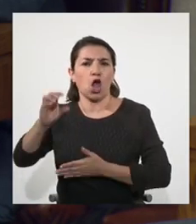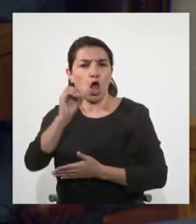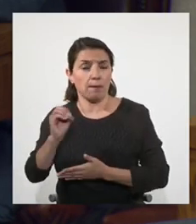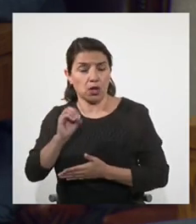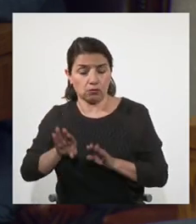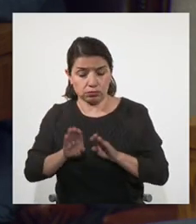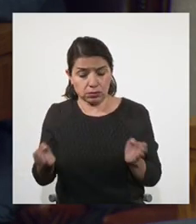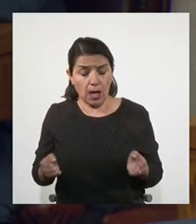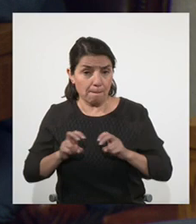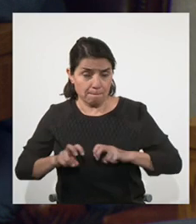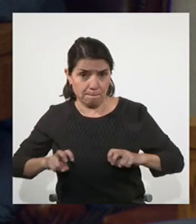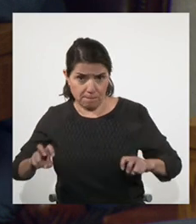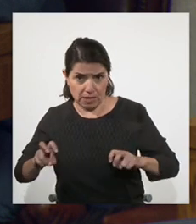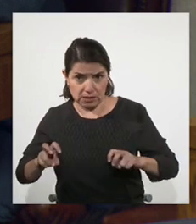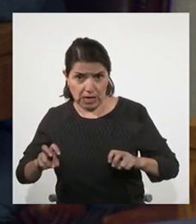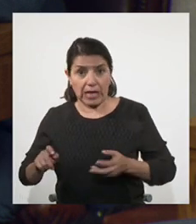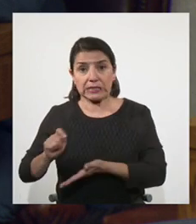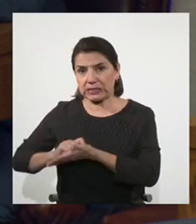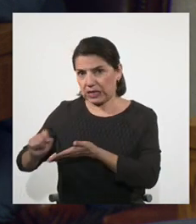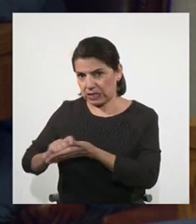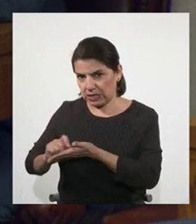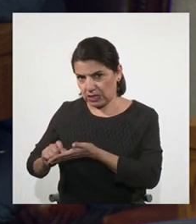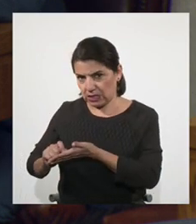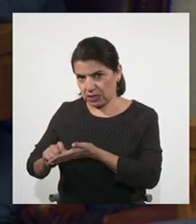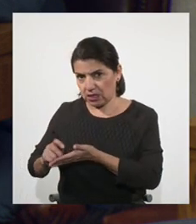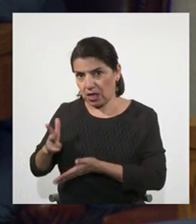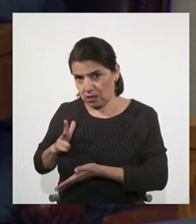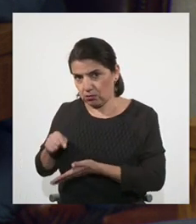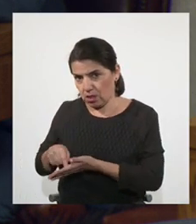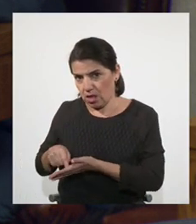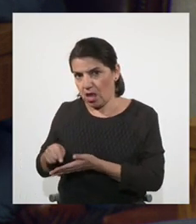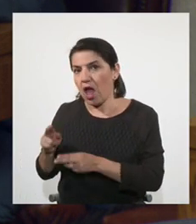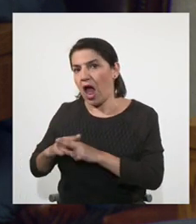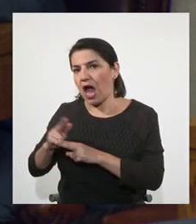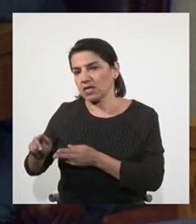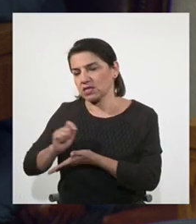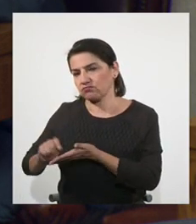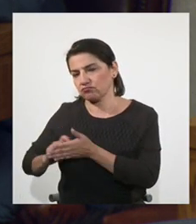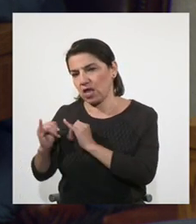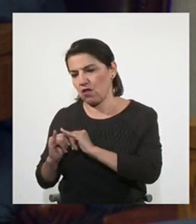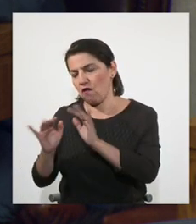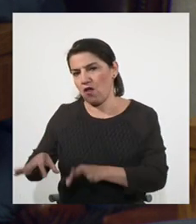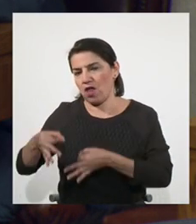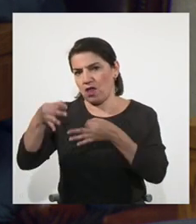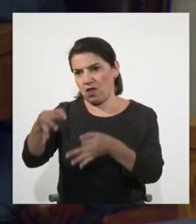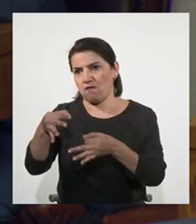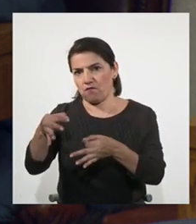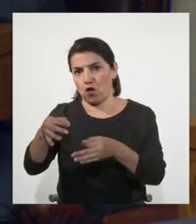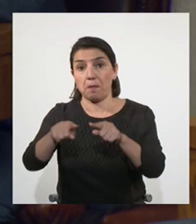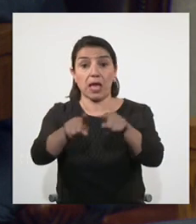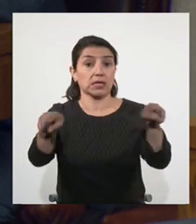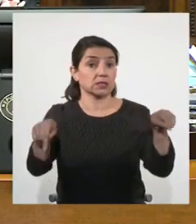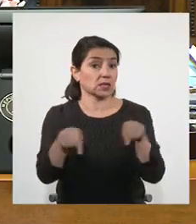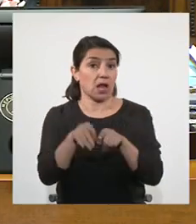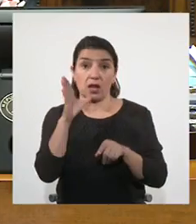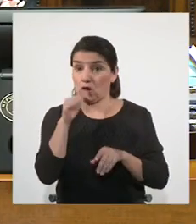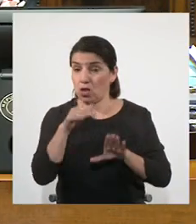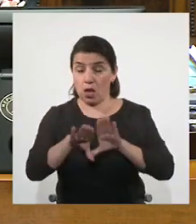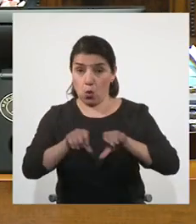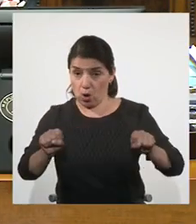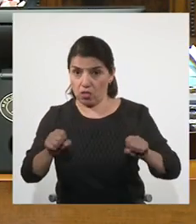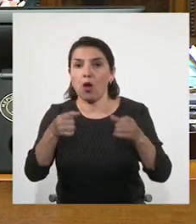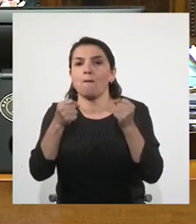un informe, pero quien califica es la mesa. Si a la sala no le parece la calificación de la mesa, ahí entonces la sala podría pronunciarse.